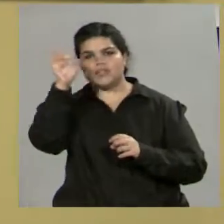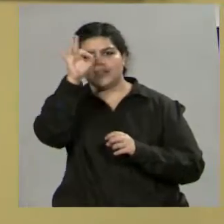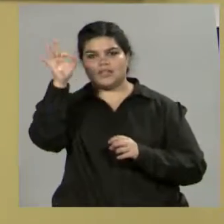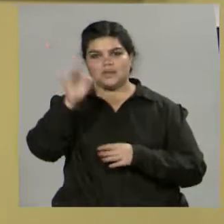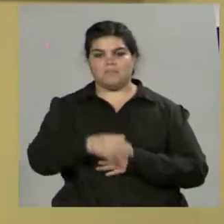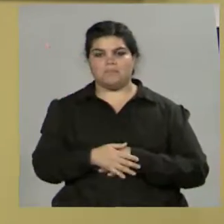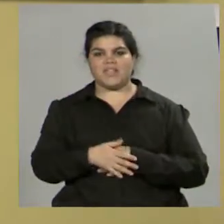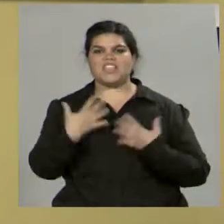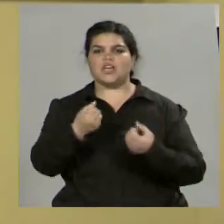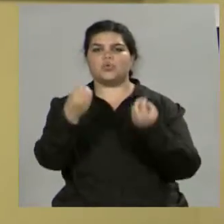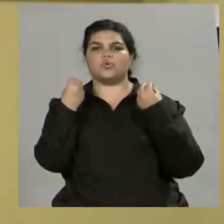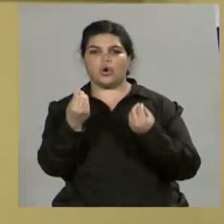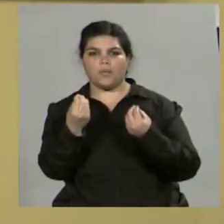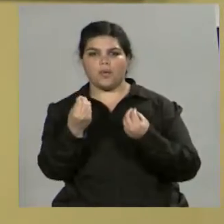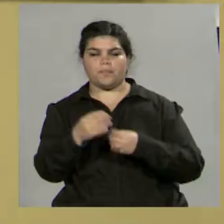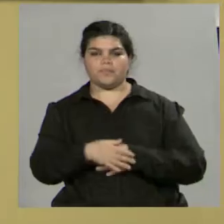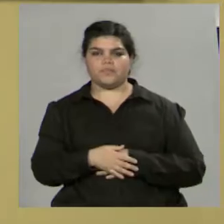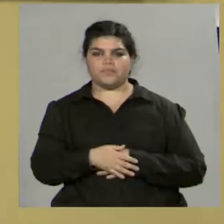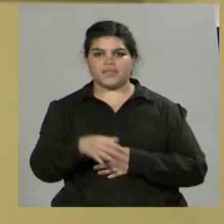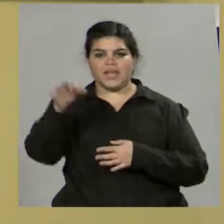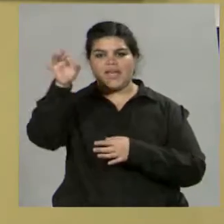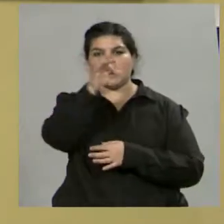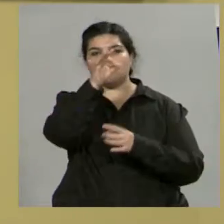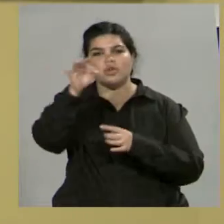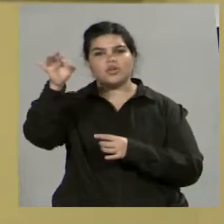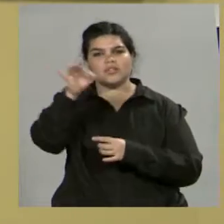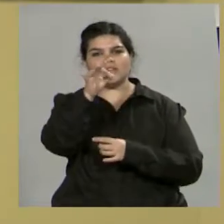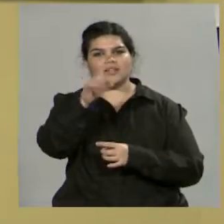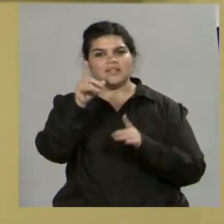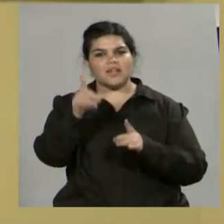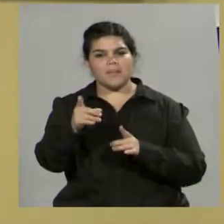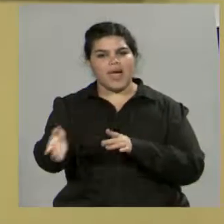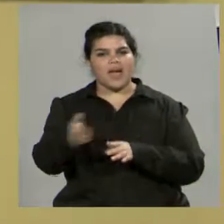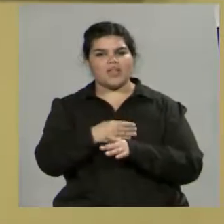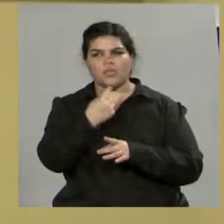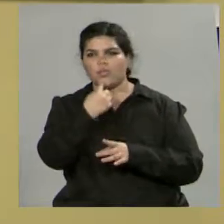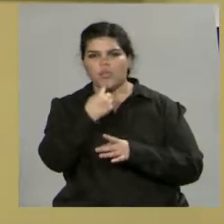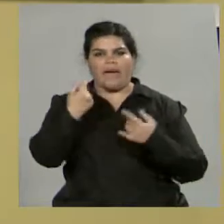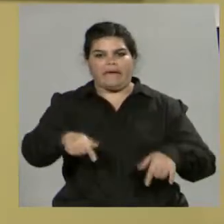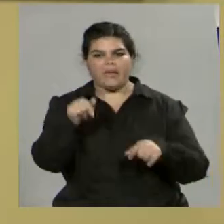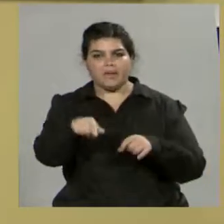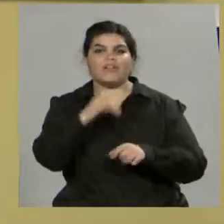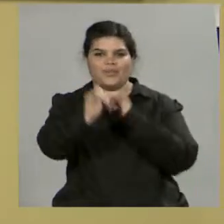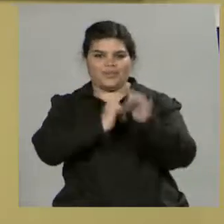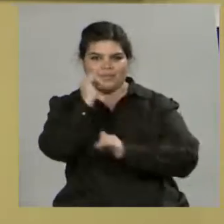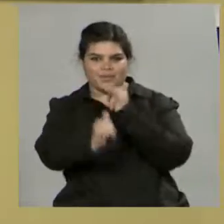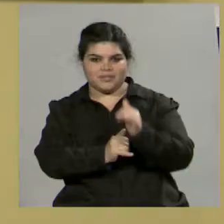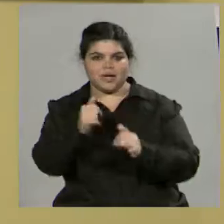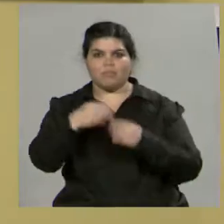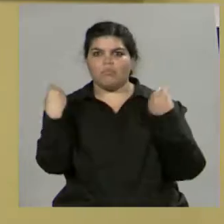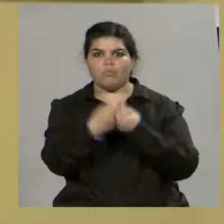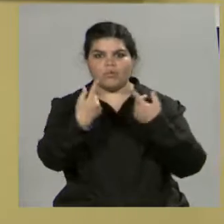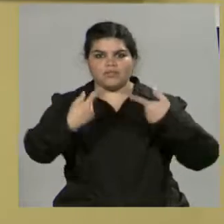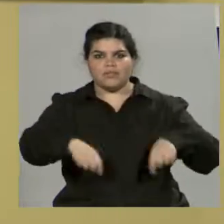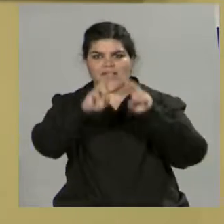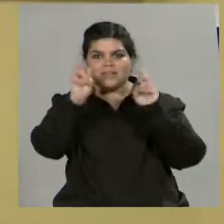tema particular. La hipnosis que siempre trae detrás algunas preguntas de qué se trata. Así que bueno, hay mucho para compartir